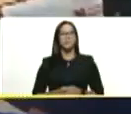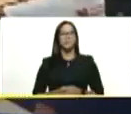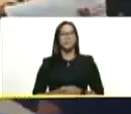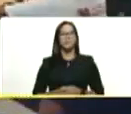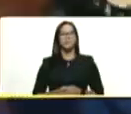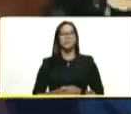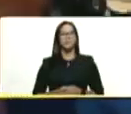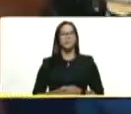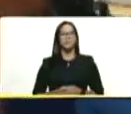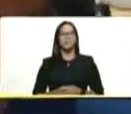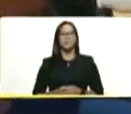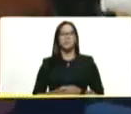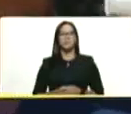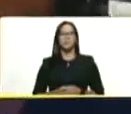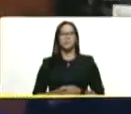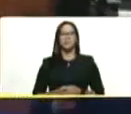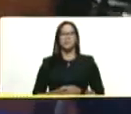revolucionarios,